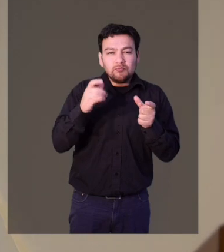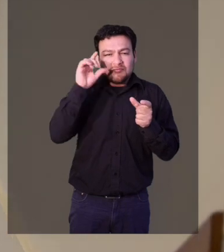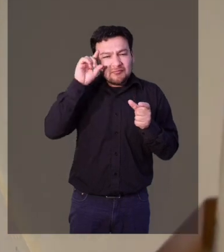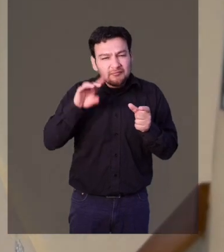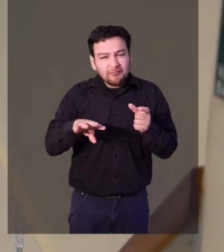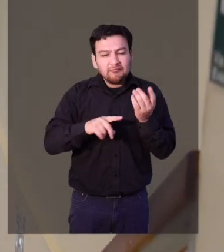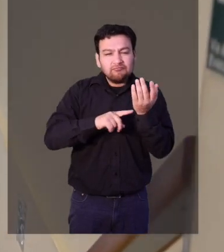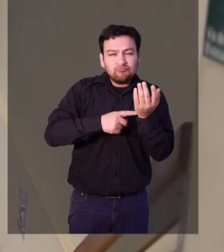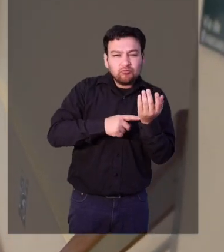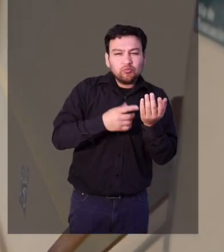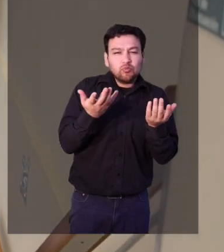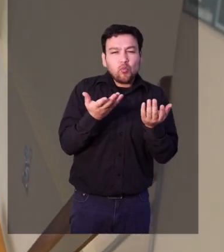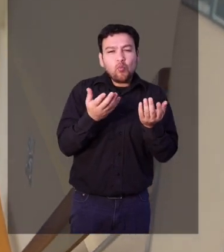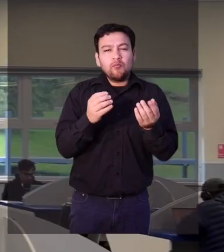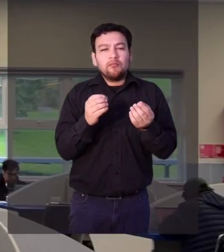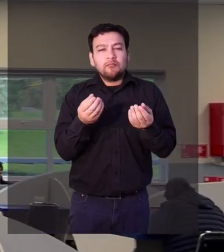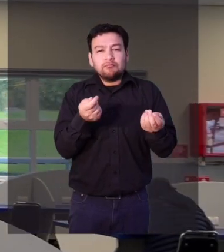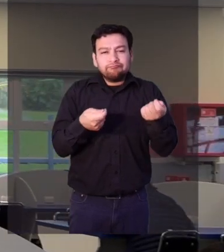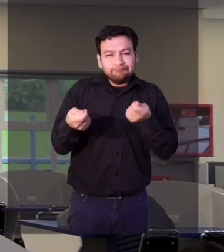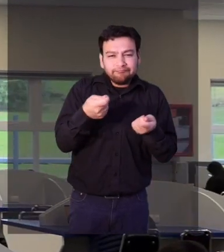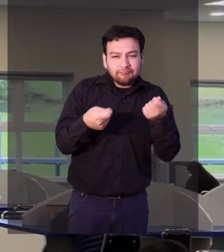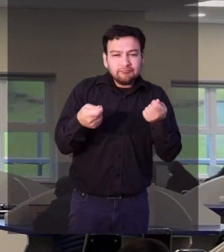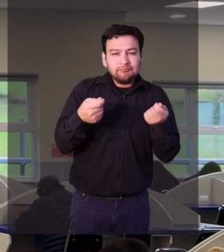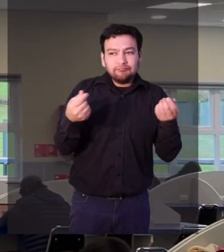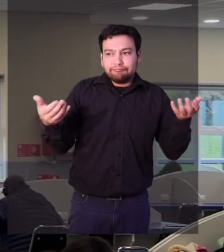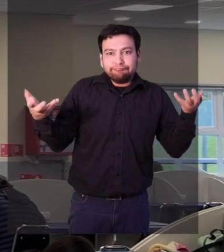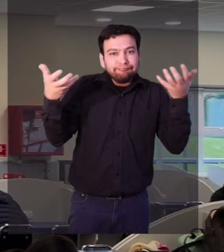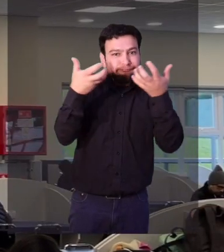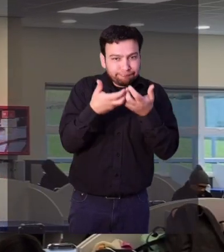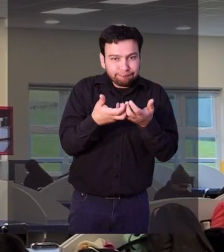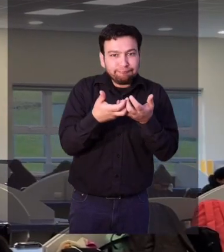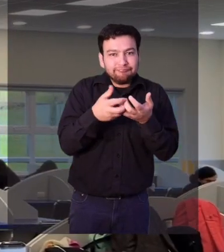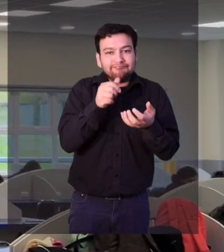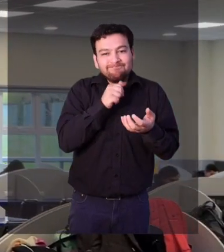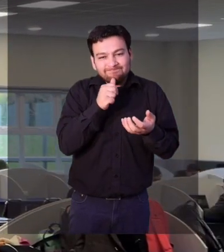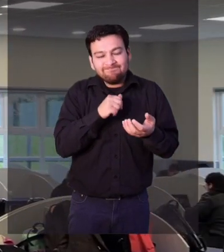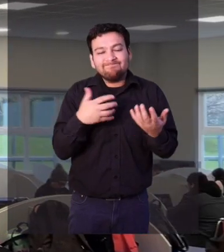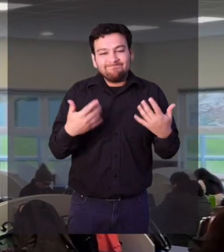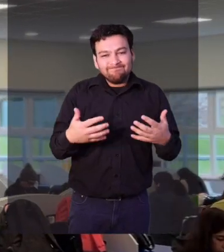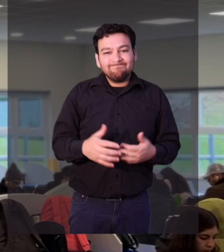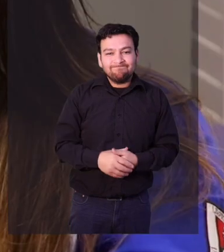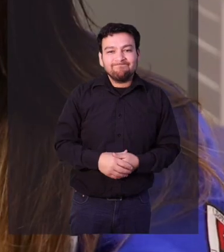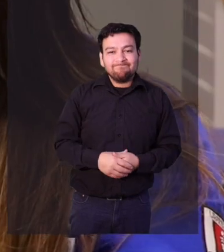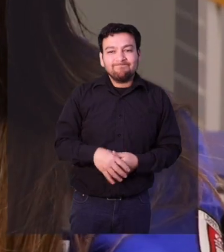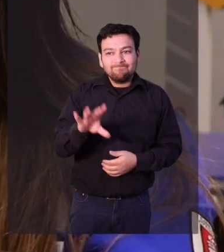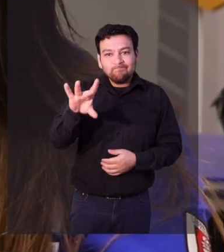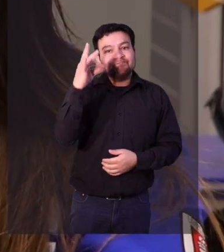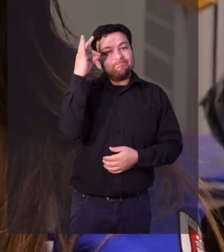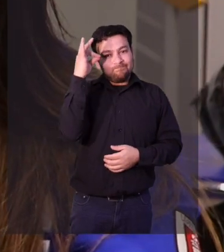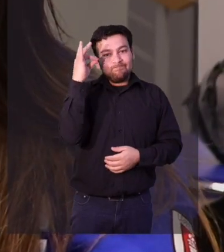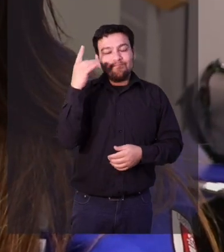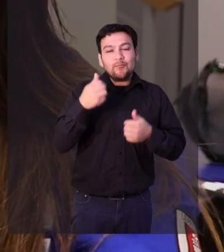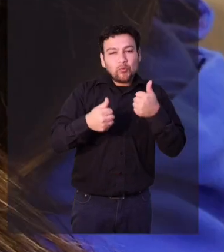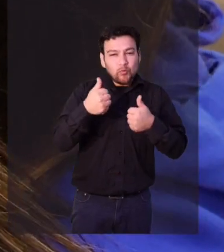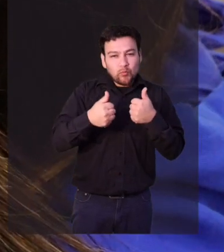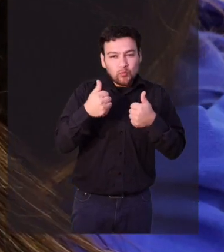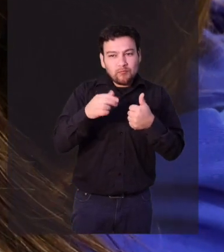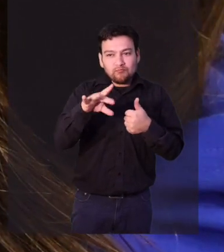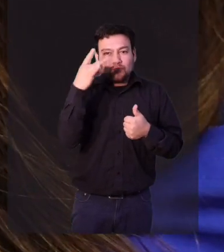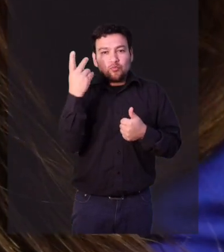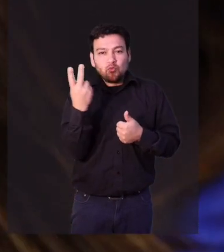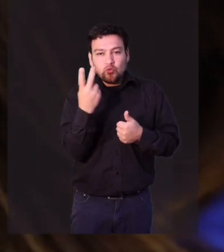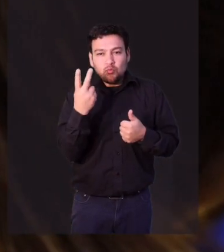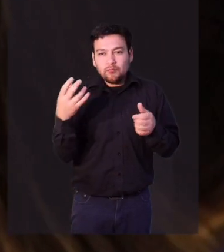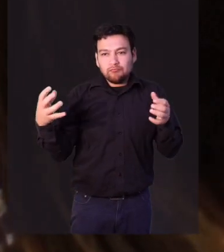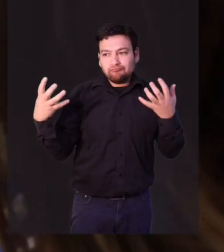saben de negocios o saben de tecnologías, pero no es común que sepan de ambas cosas. Al descubrir esta carrera, me di cuenta de que me ofrecía